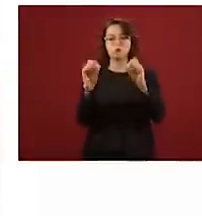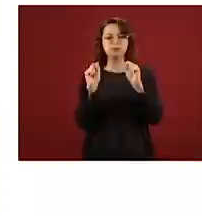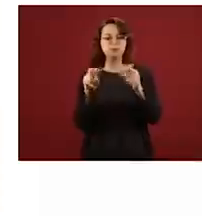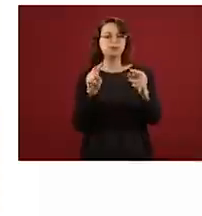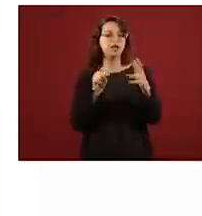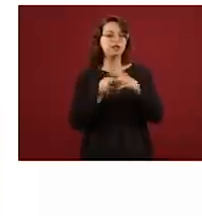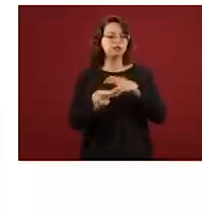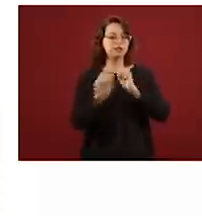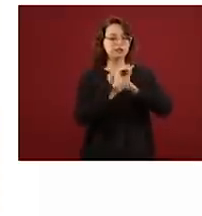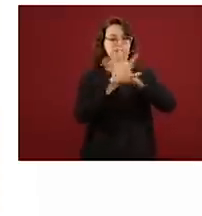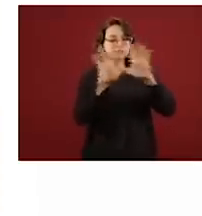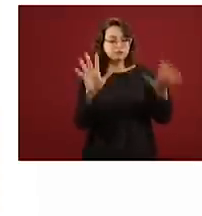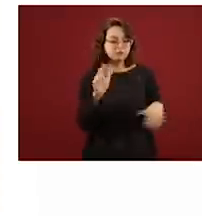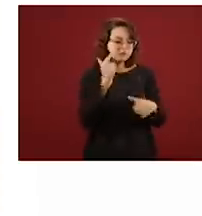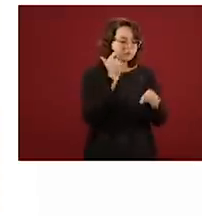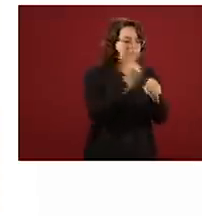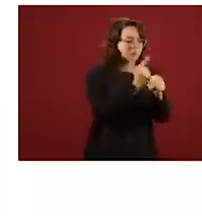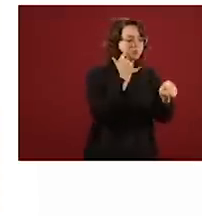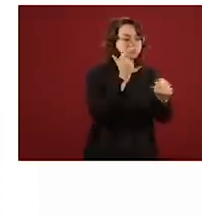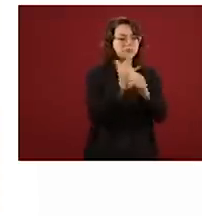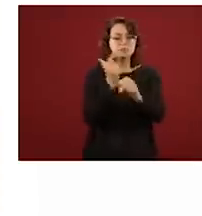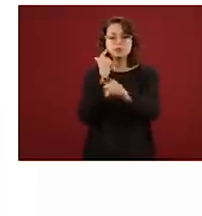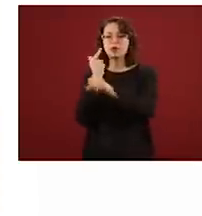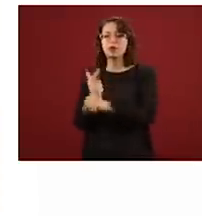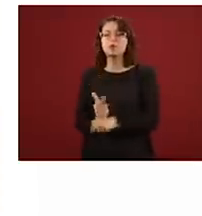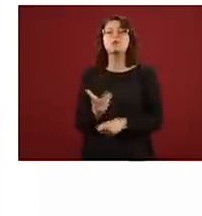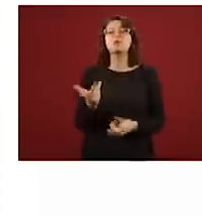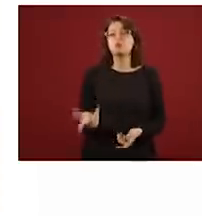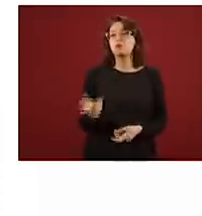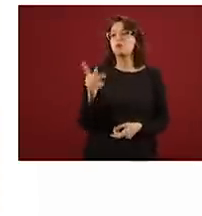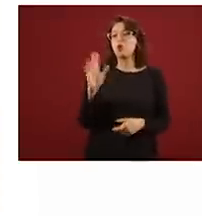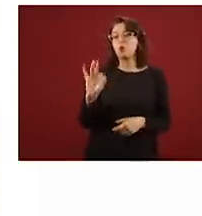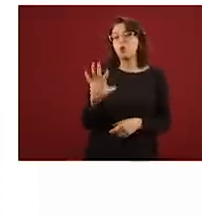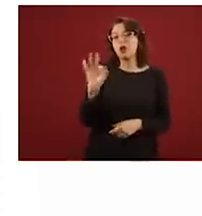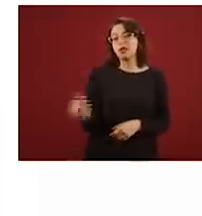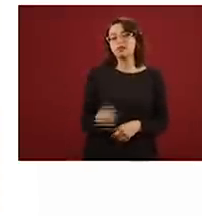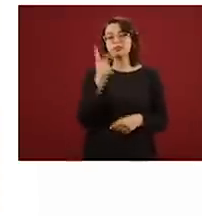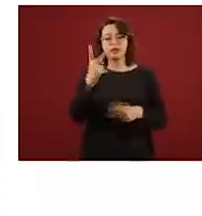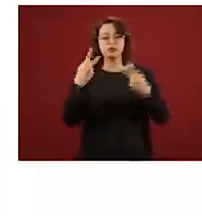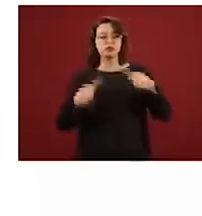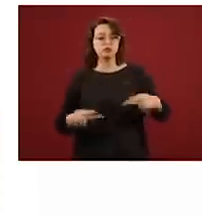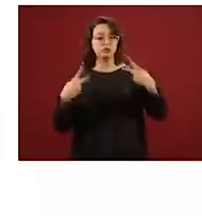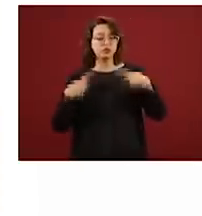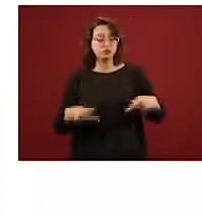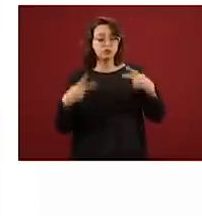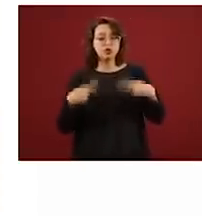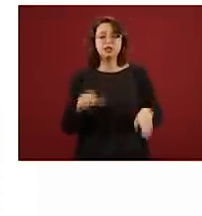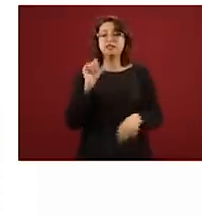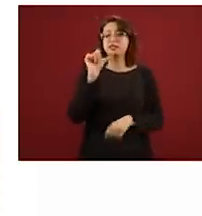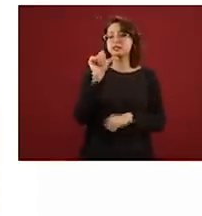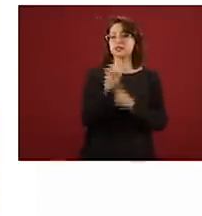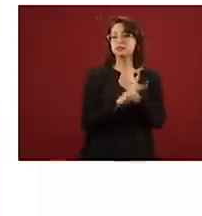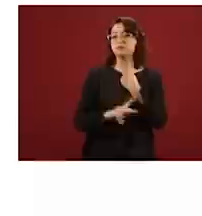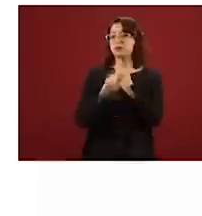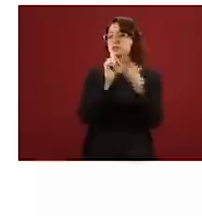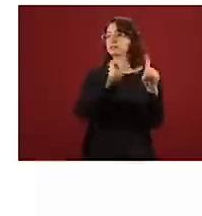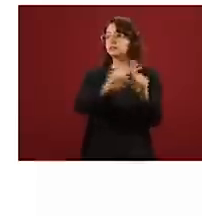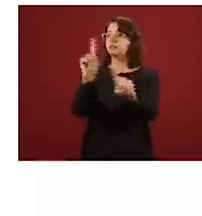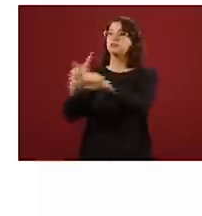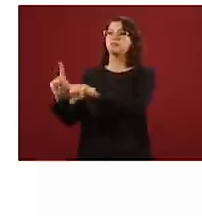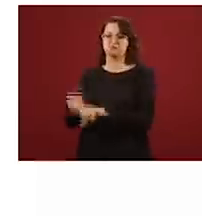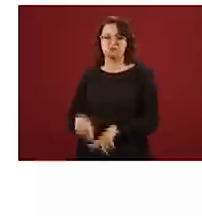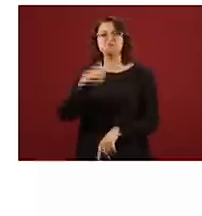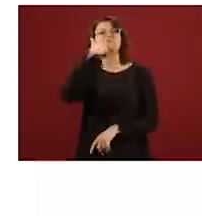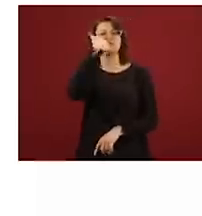Unidas identificó 42 potenciales compradores de 16 países. En julio de ese